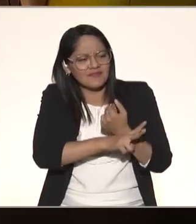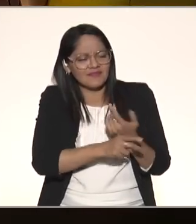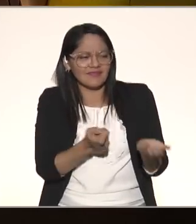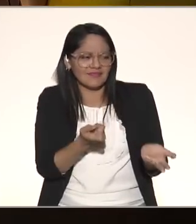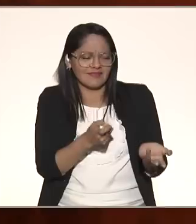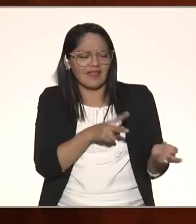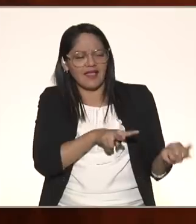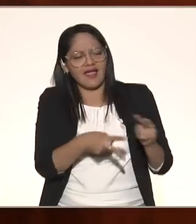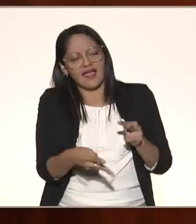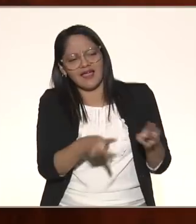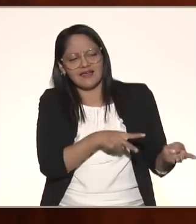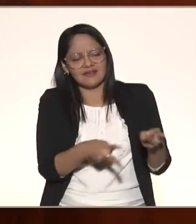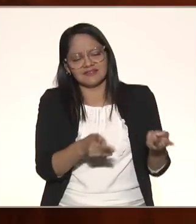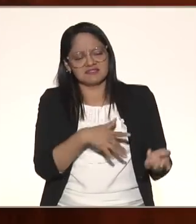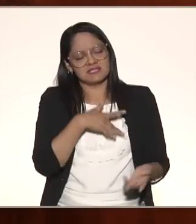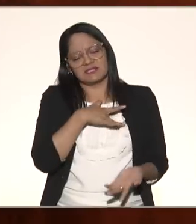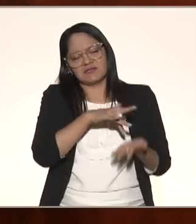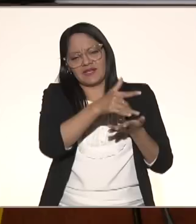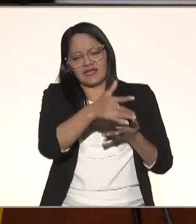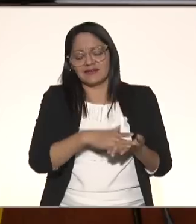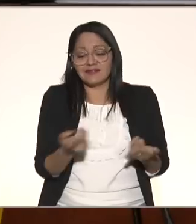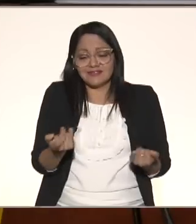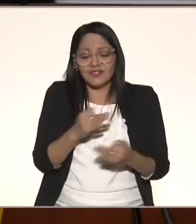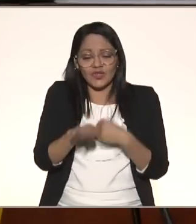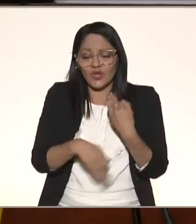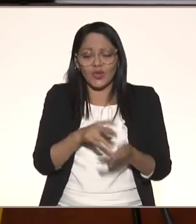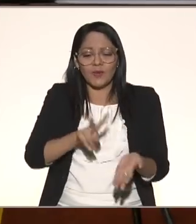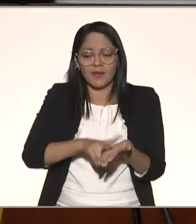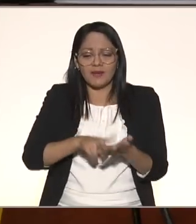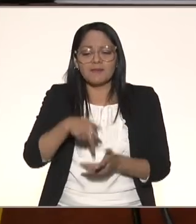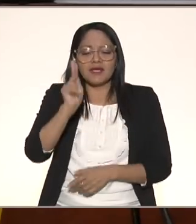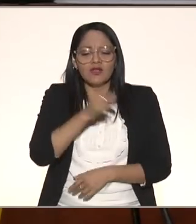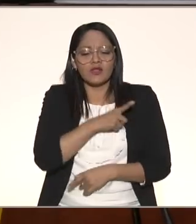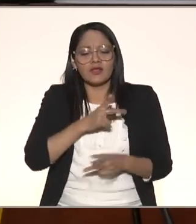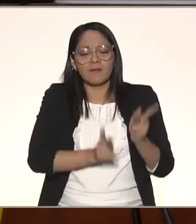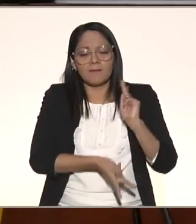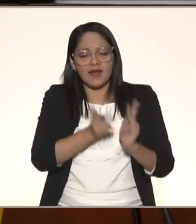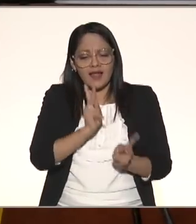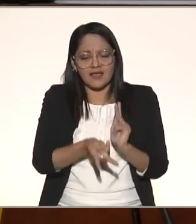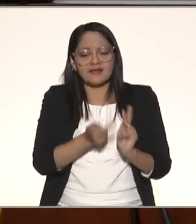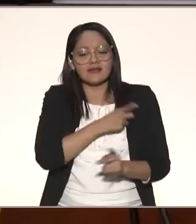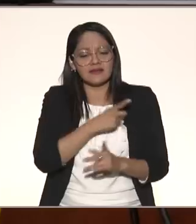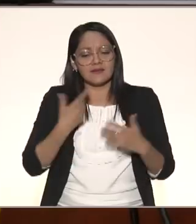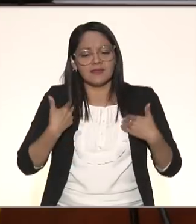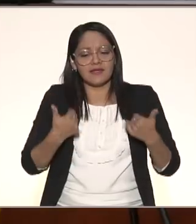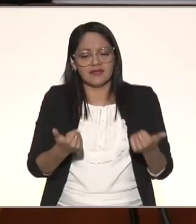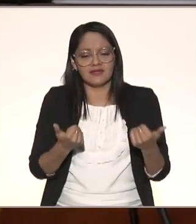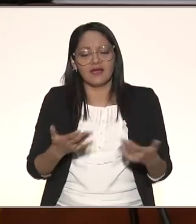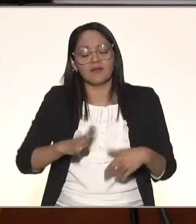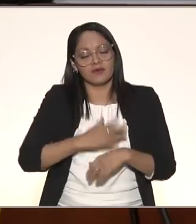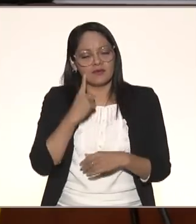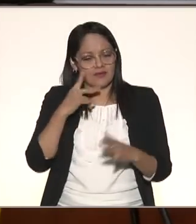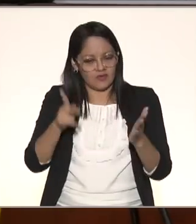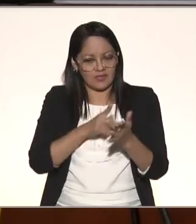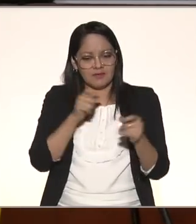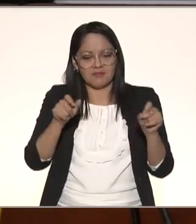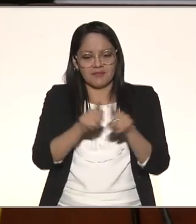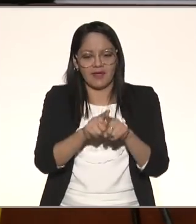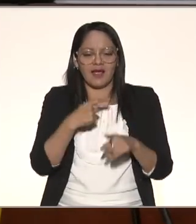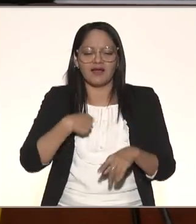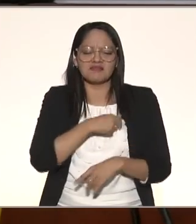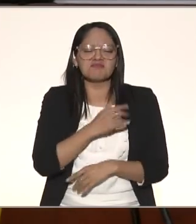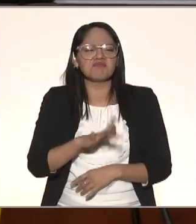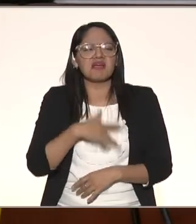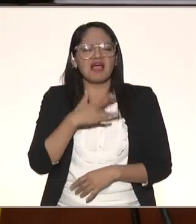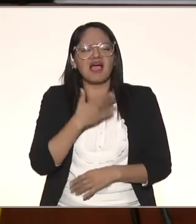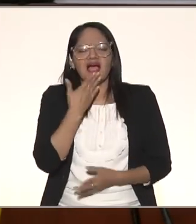vale sí claro pues es que todo es válido o siempre y cuando se platique y se entienda porque volvemos a lo mismo damos por hecho